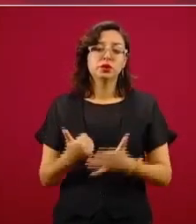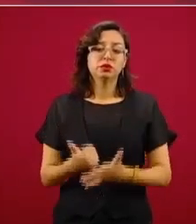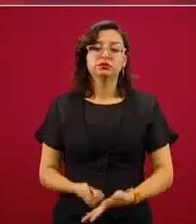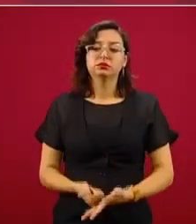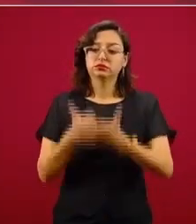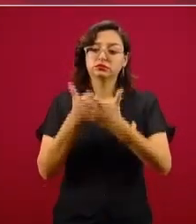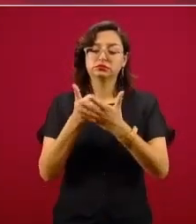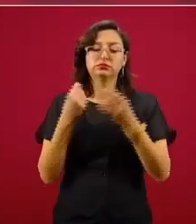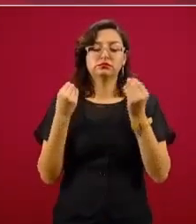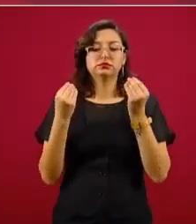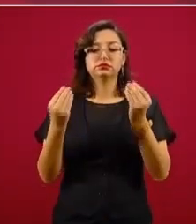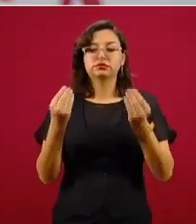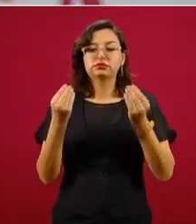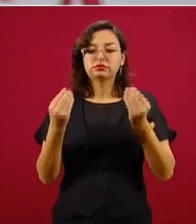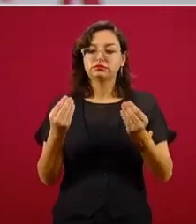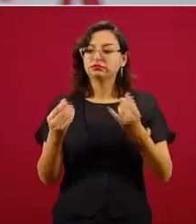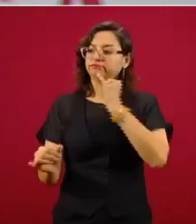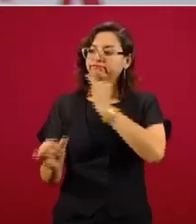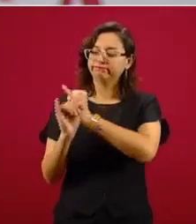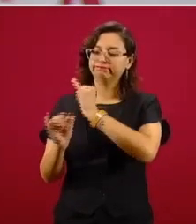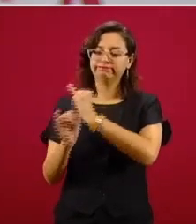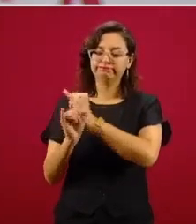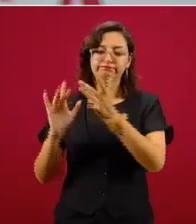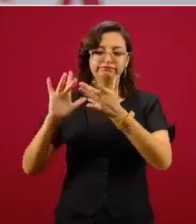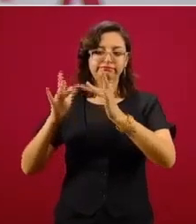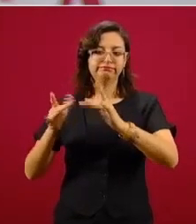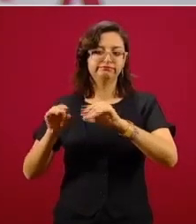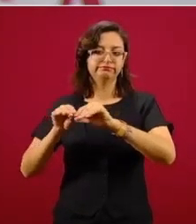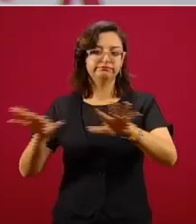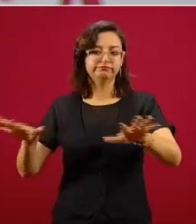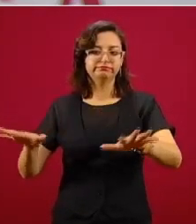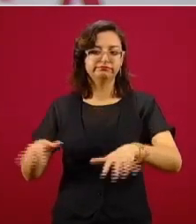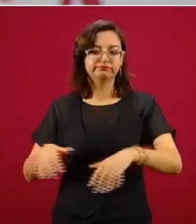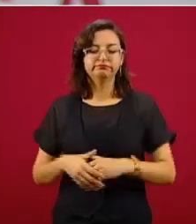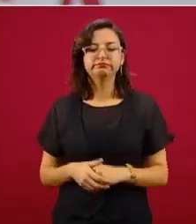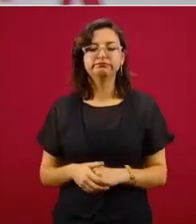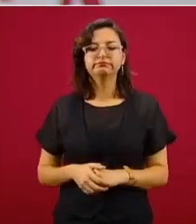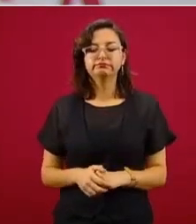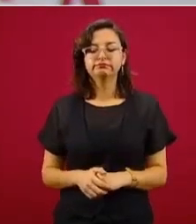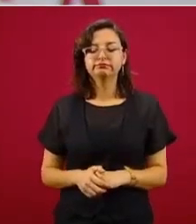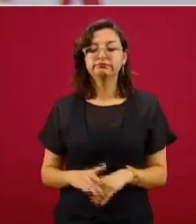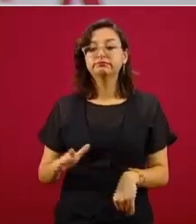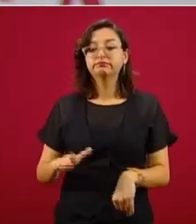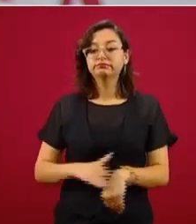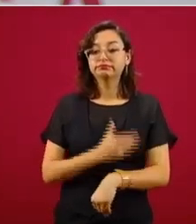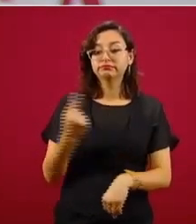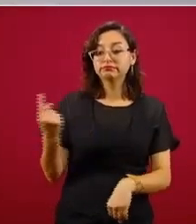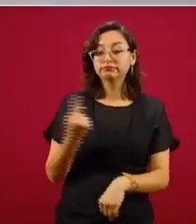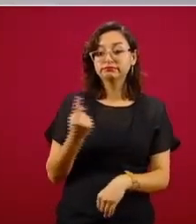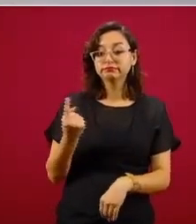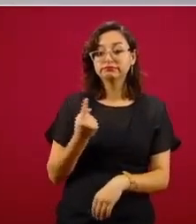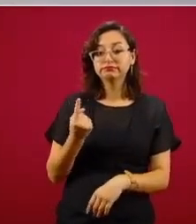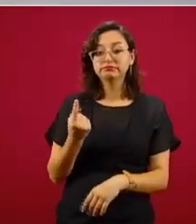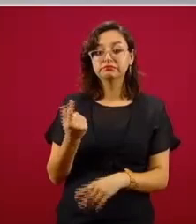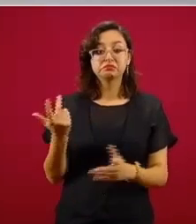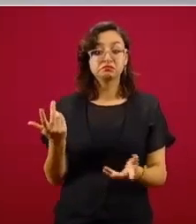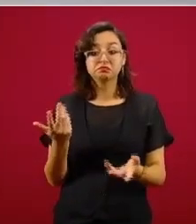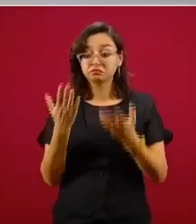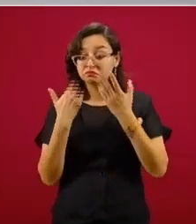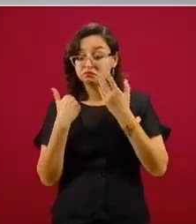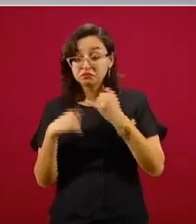el que existan las redes sociales, porque si no,